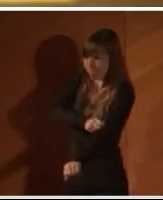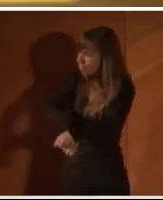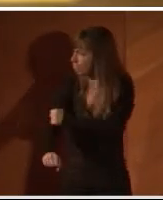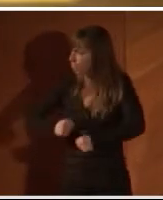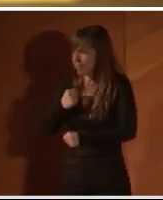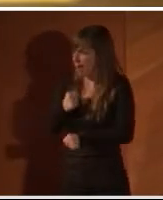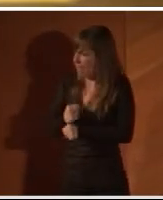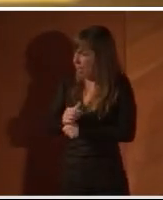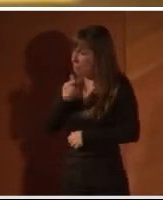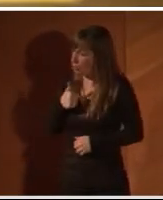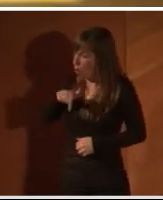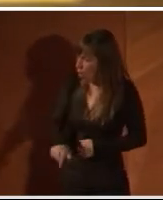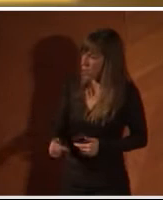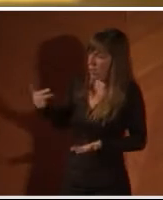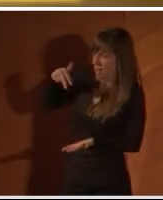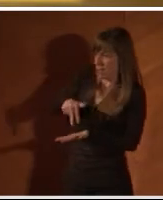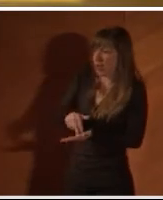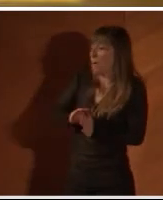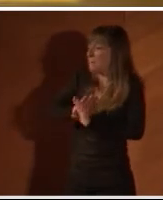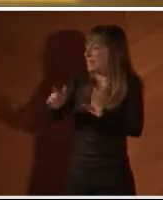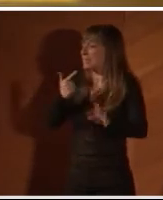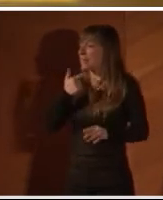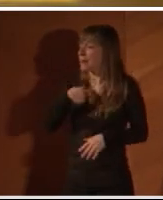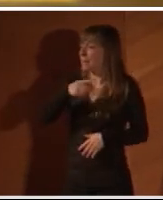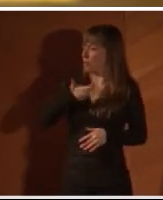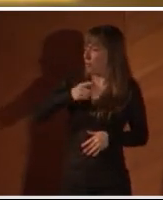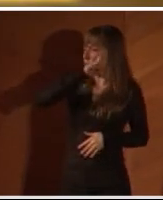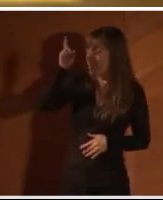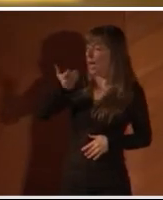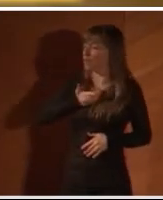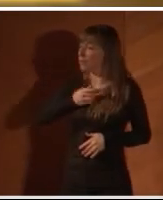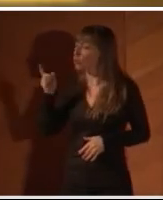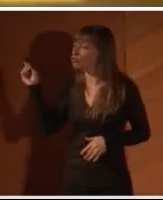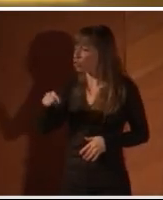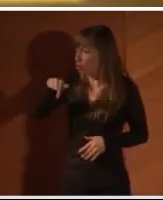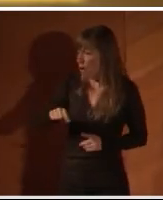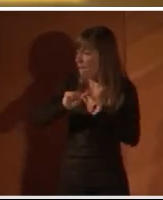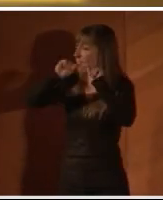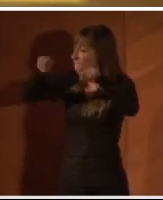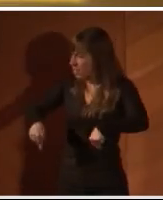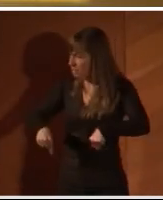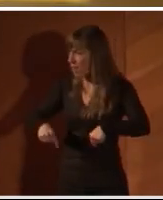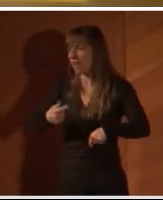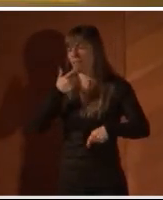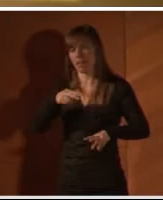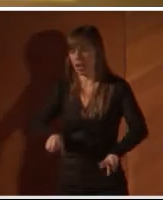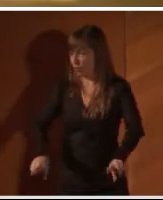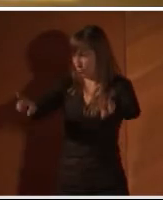solo desear muchísima suerte al Ayuntamiento de Madrid y a todos los ayuntamientos que firman hoy, porque como decía Pablo, esto es